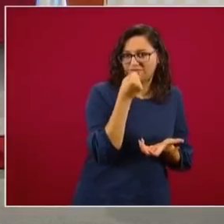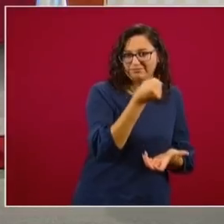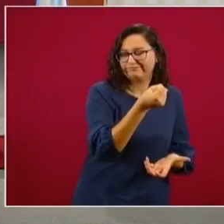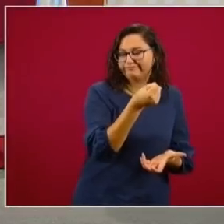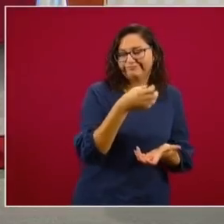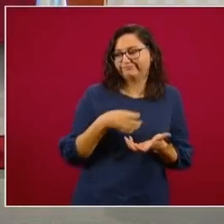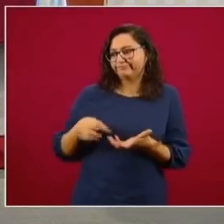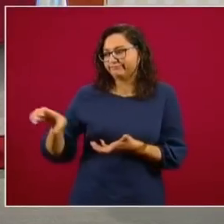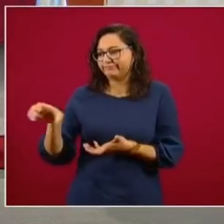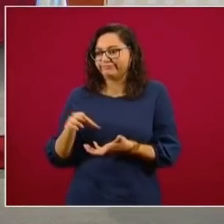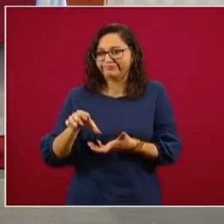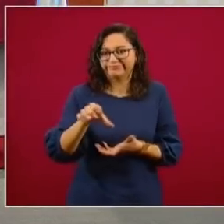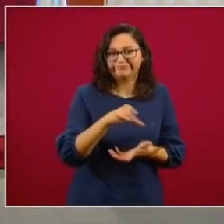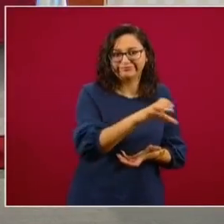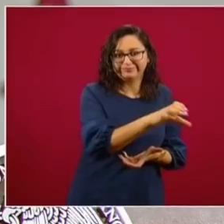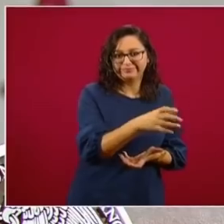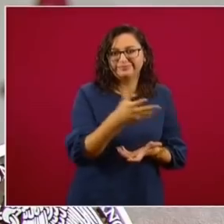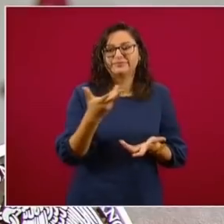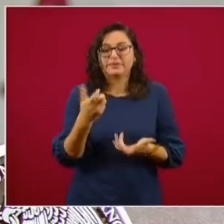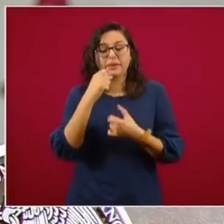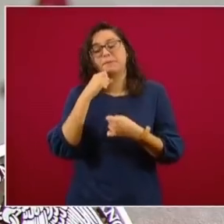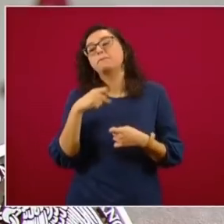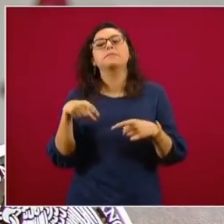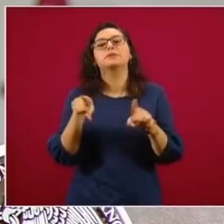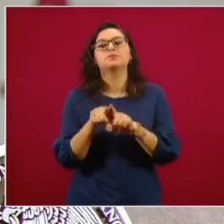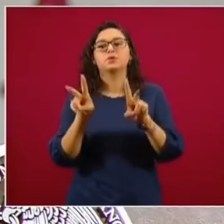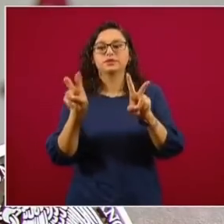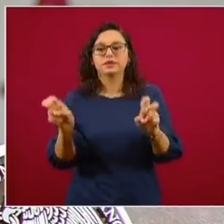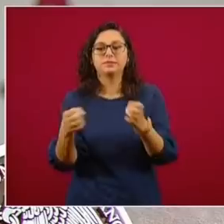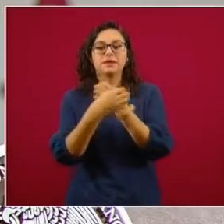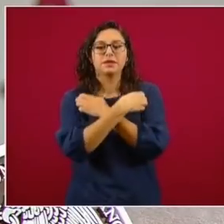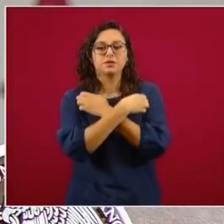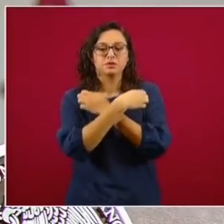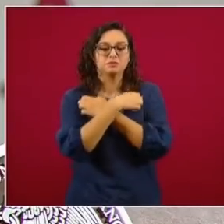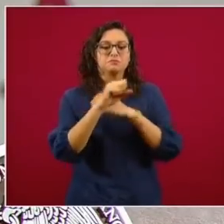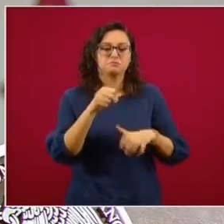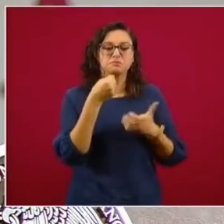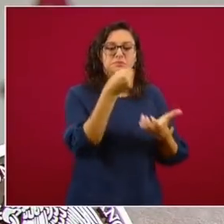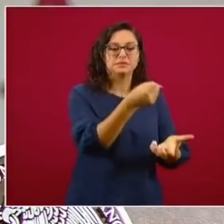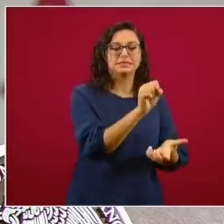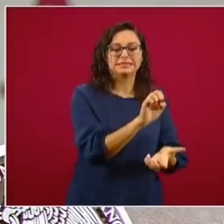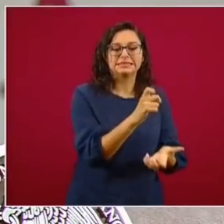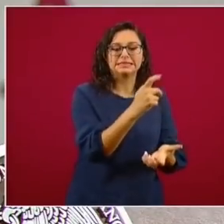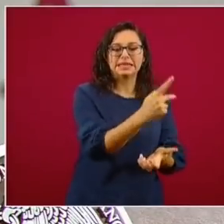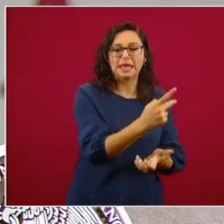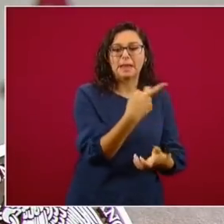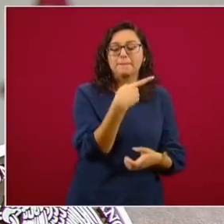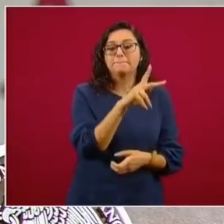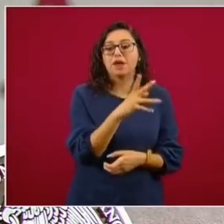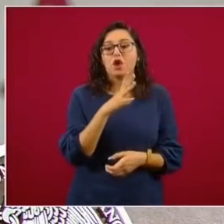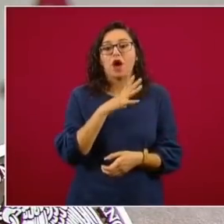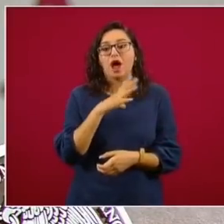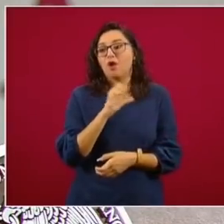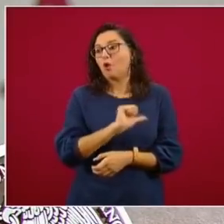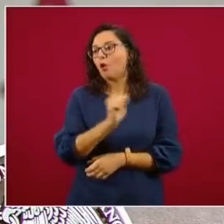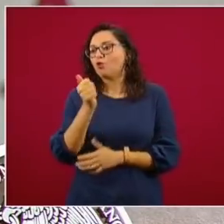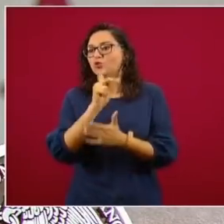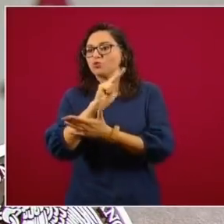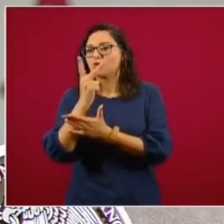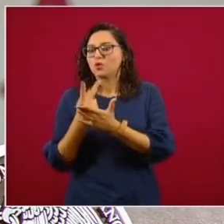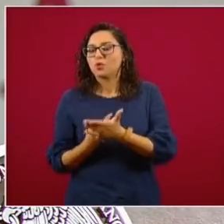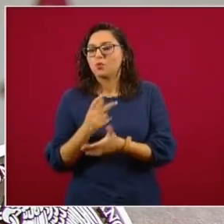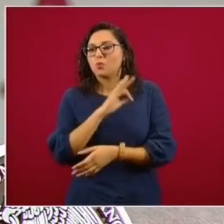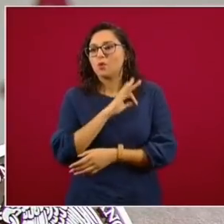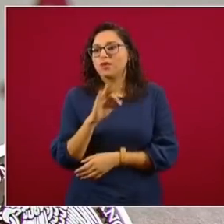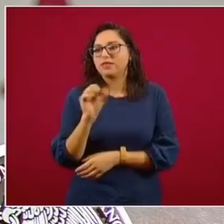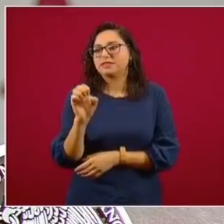aeropuerto de Santa Lucía. Si pensamos en el gasto de educación, parte está en la SEP, pero por ejemplo los programas de alfabetización, etcétera, que pueden estar en la